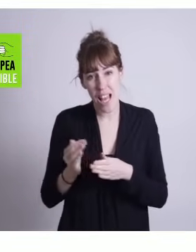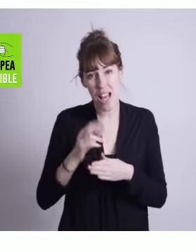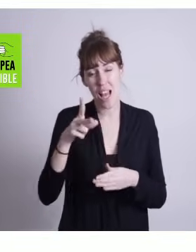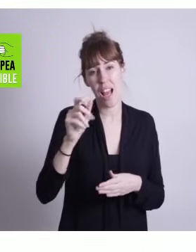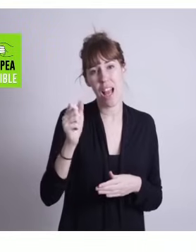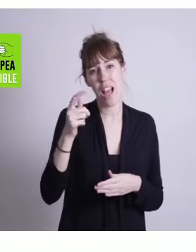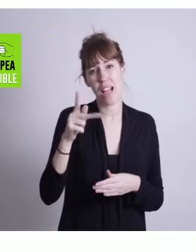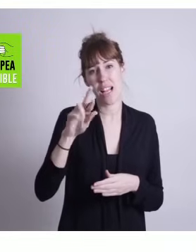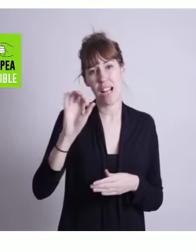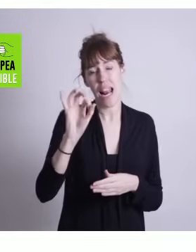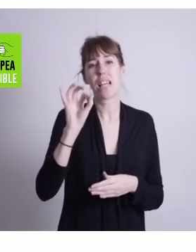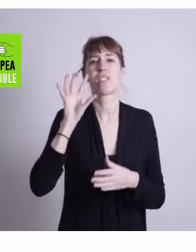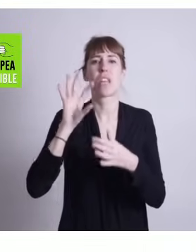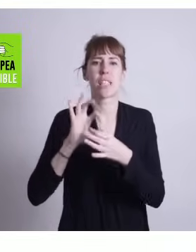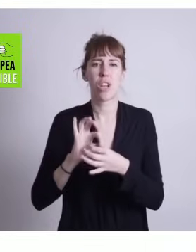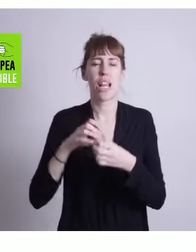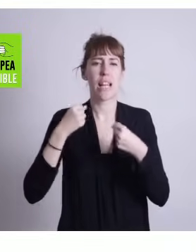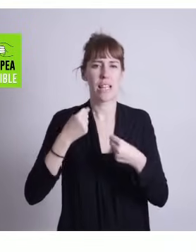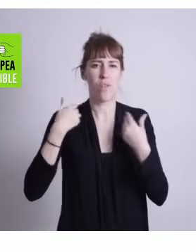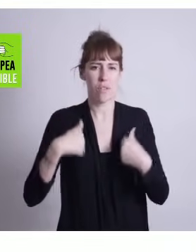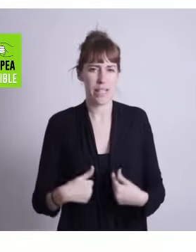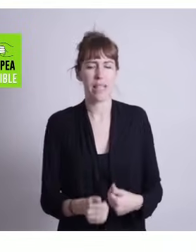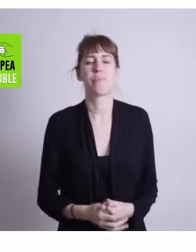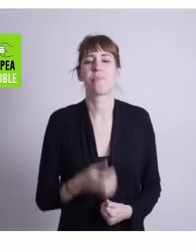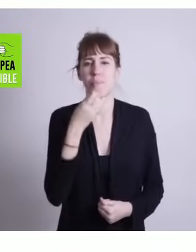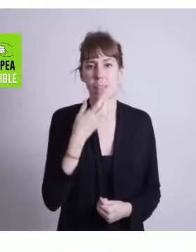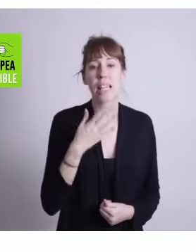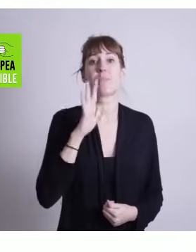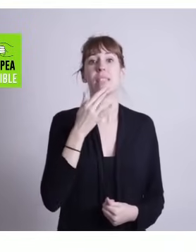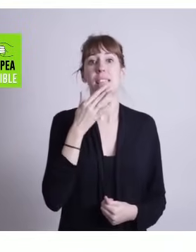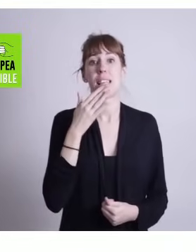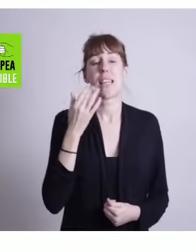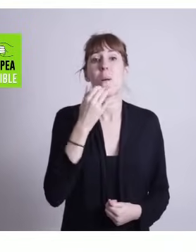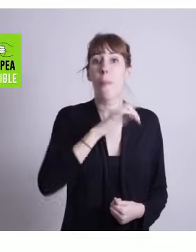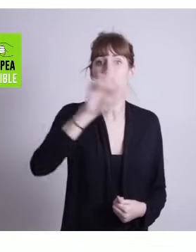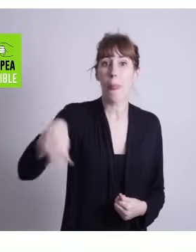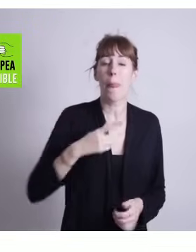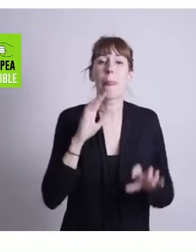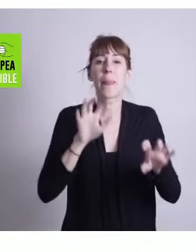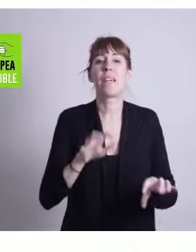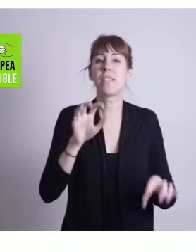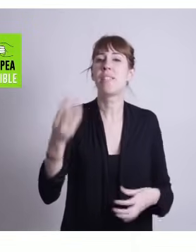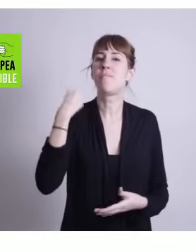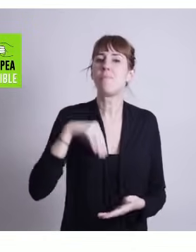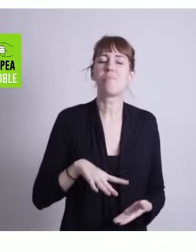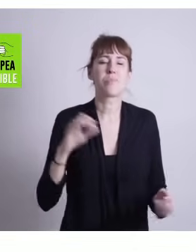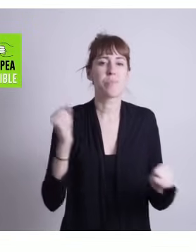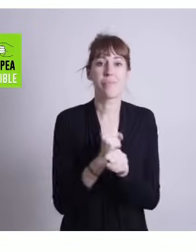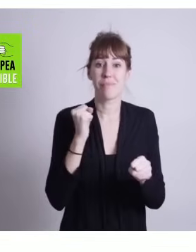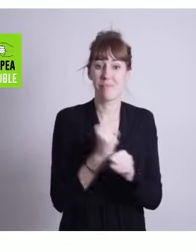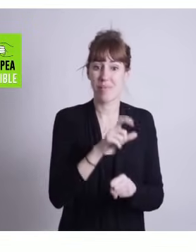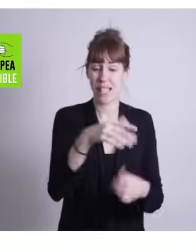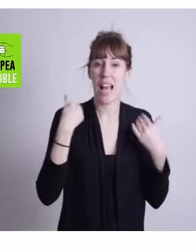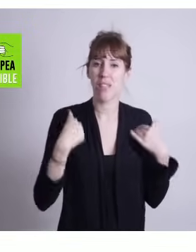energético-física. Bien, pues cuando nosotros aprendemos a trabajar con toda esta anatomía energética, con todos estos canales que nos